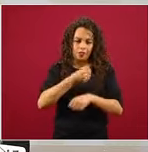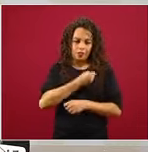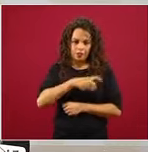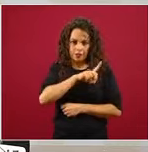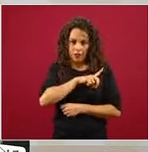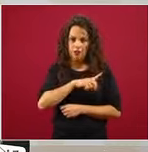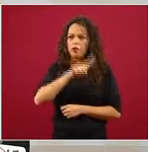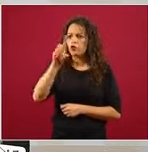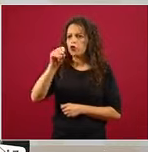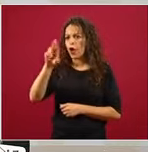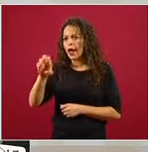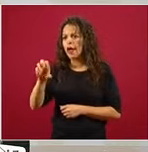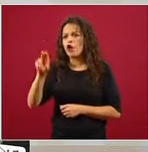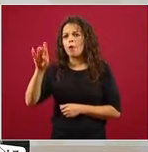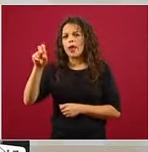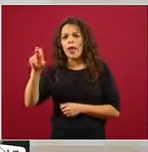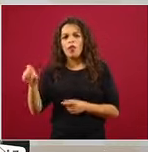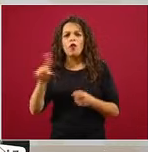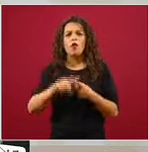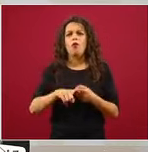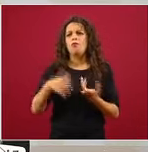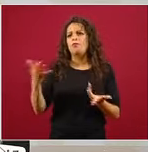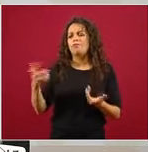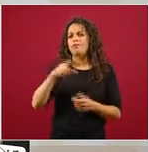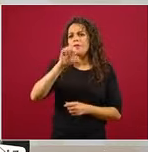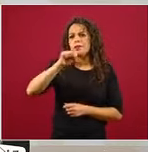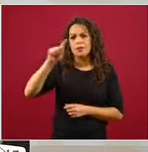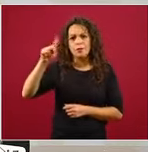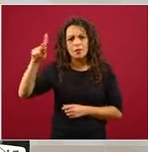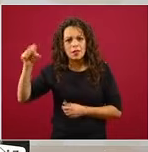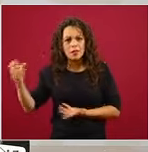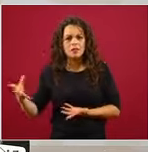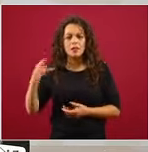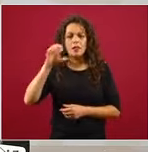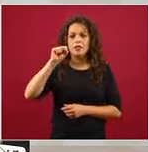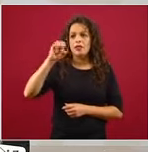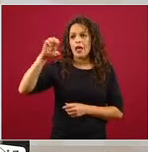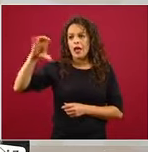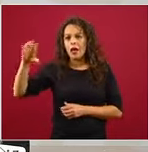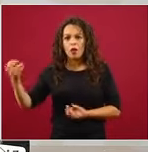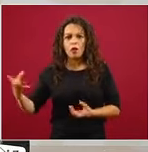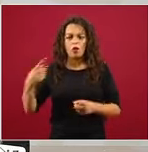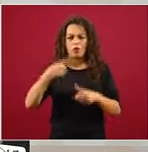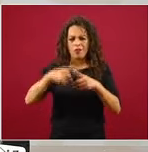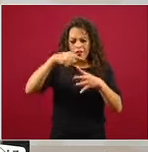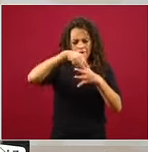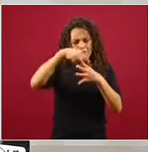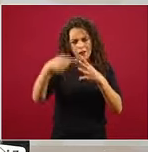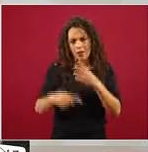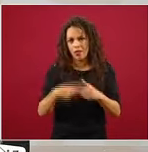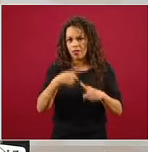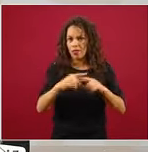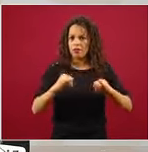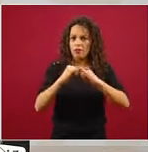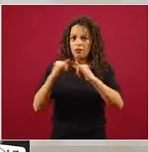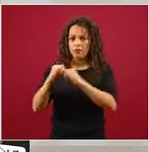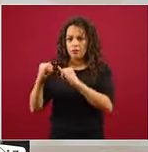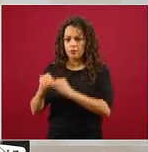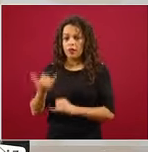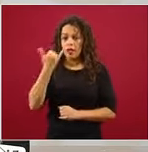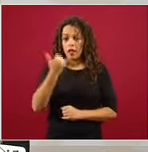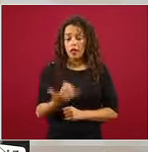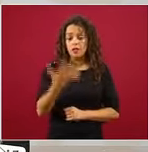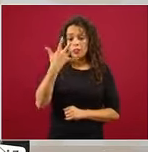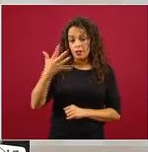de Turismo, la secretaria de Trabajo, la secretaria de Economía y las 5 gobernadores y la jefa